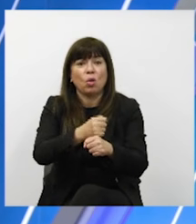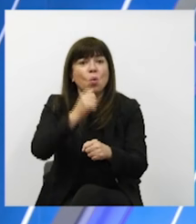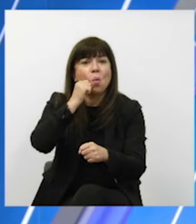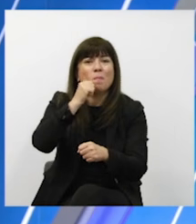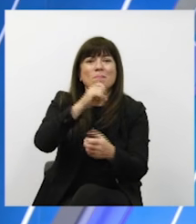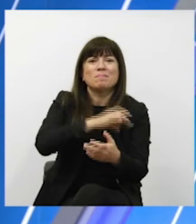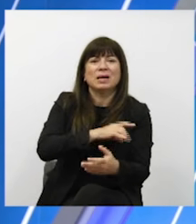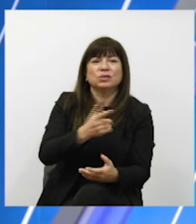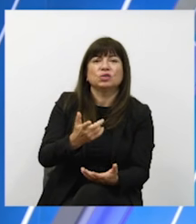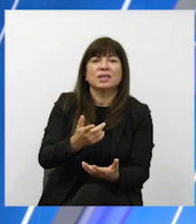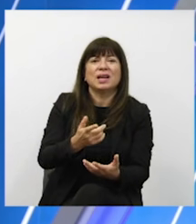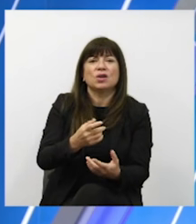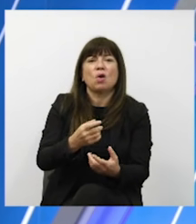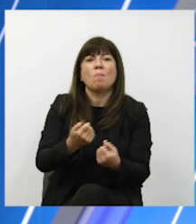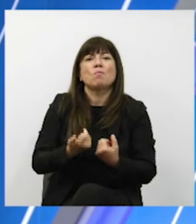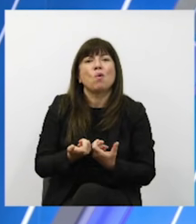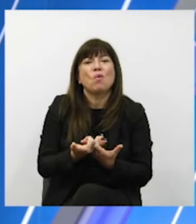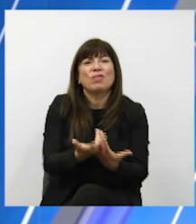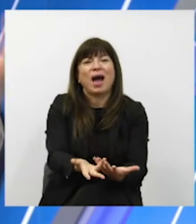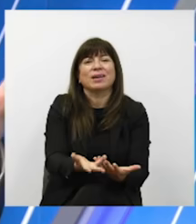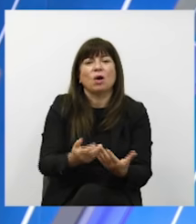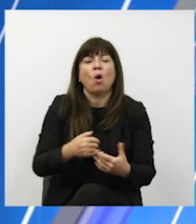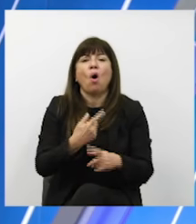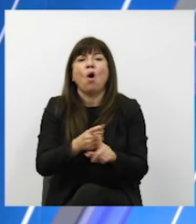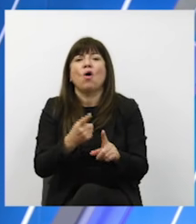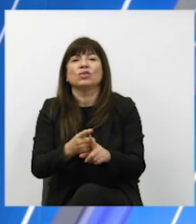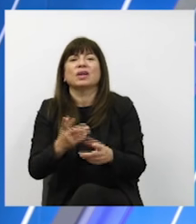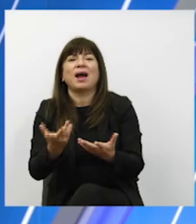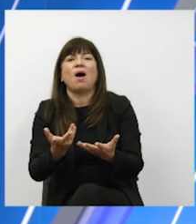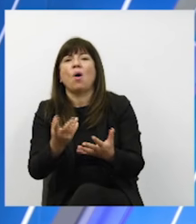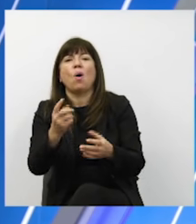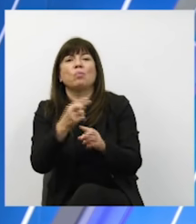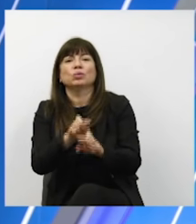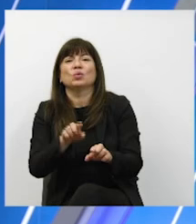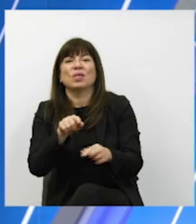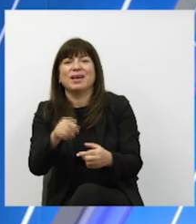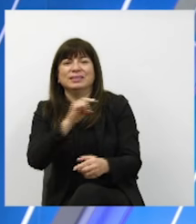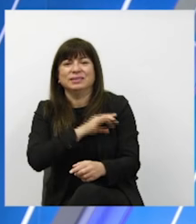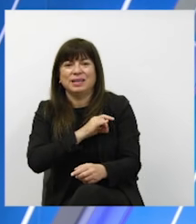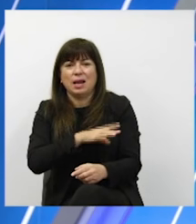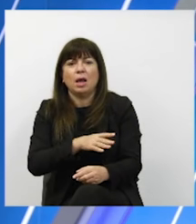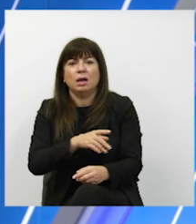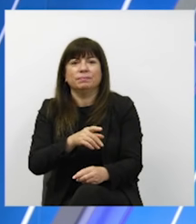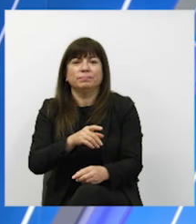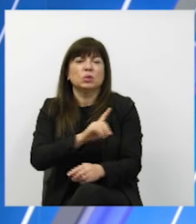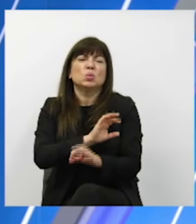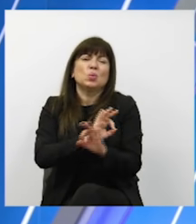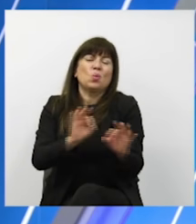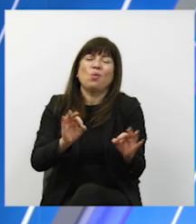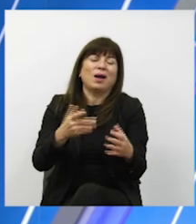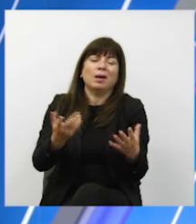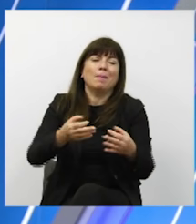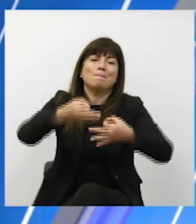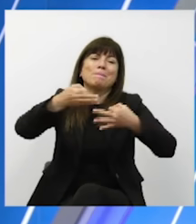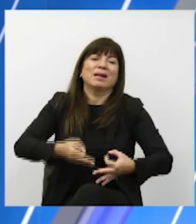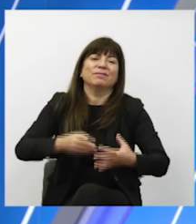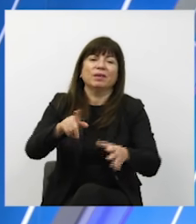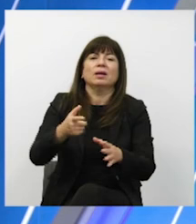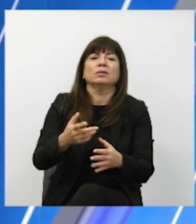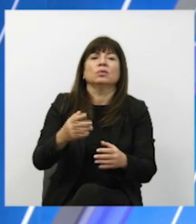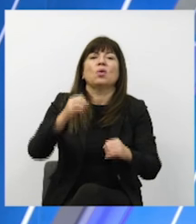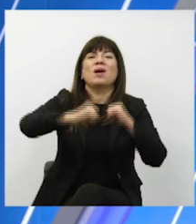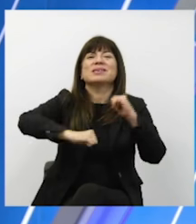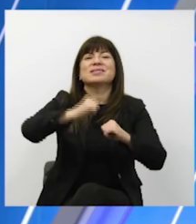preparándonos, dado nuestras condiciones, a lo mejor no vamos a ser nunca industriales de la nueva tecnología, pero sí podemos prestarle servicios. Se ve que estas